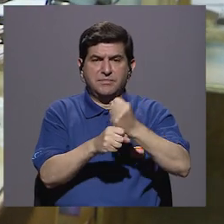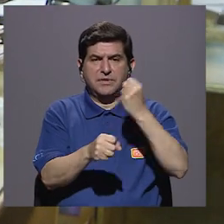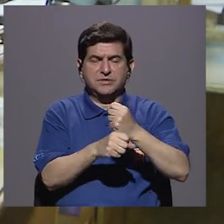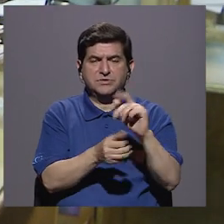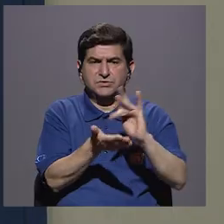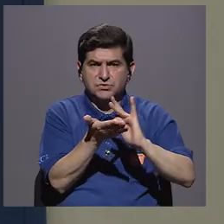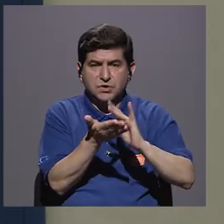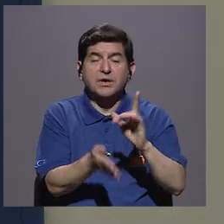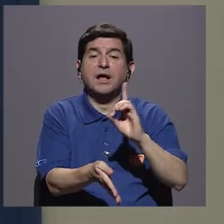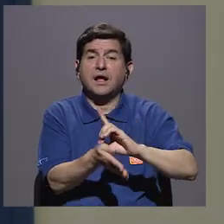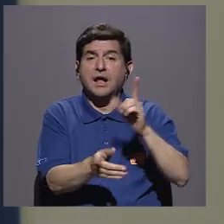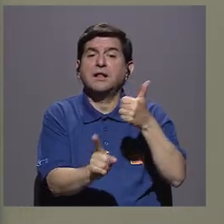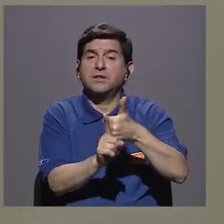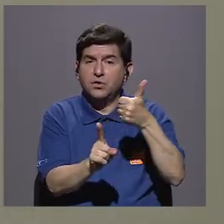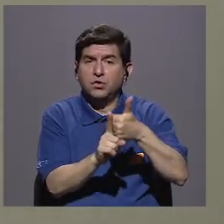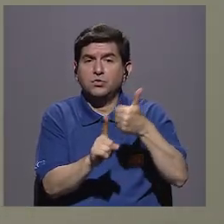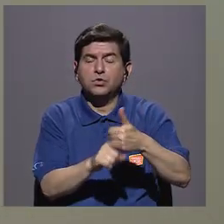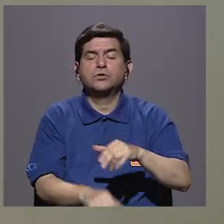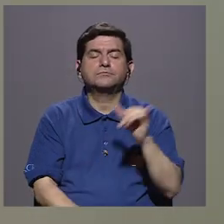farmacia.